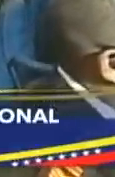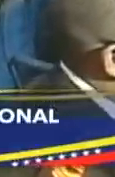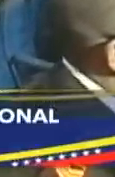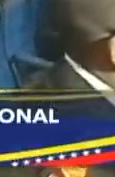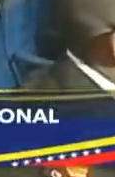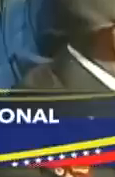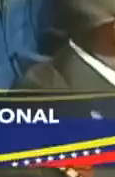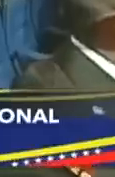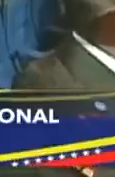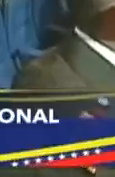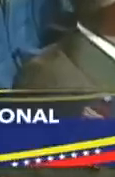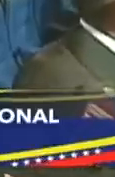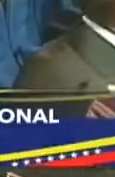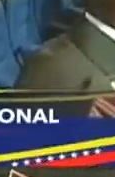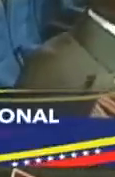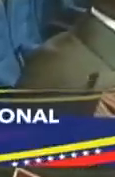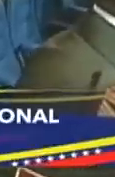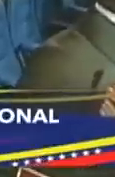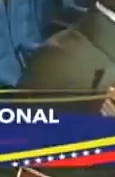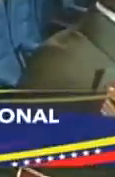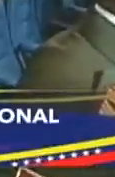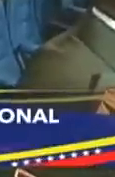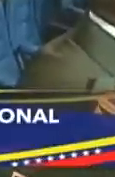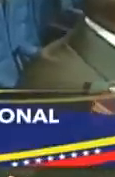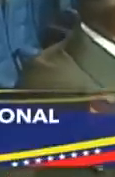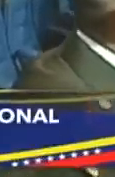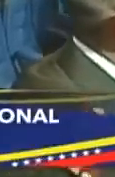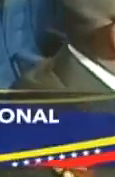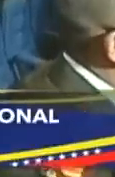autoridades invitadas a este acto.